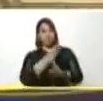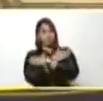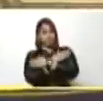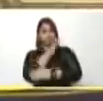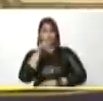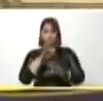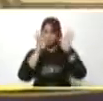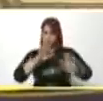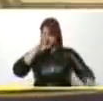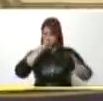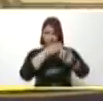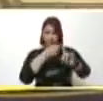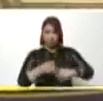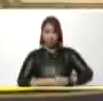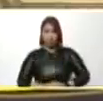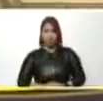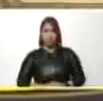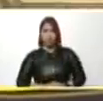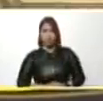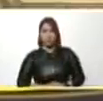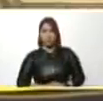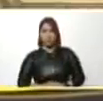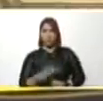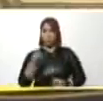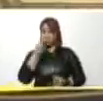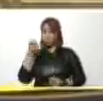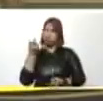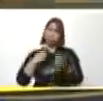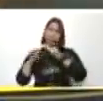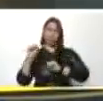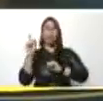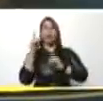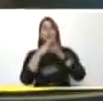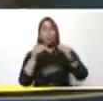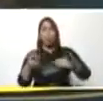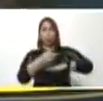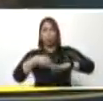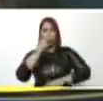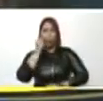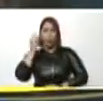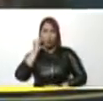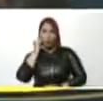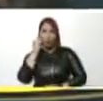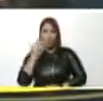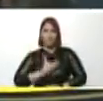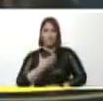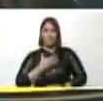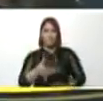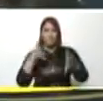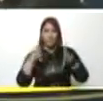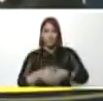de manera directa o indirecta a todos los gobernadores y alcaldes que ganaron, a todos.